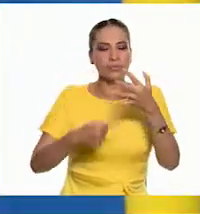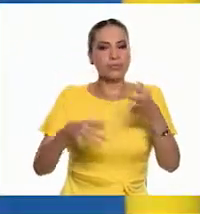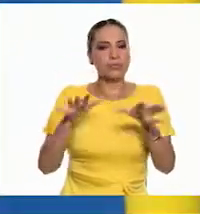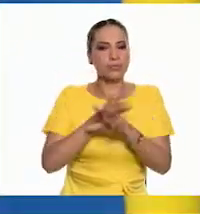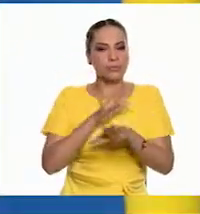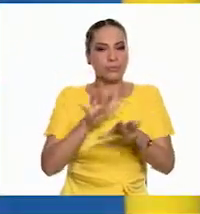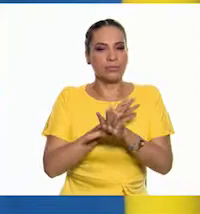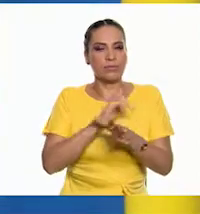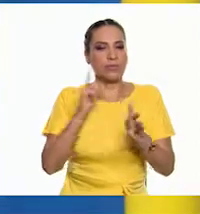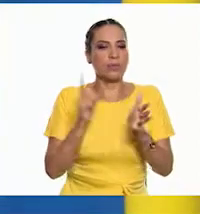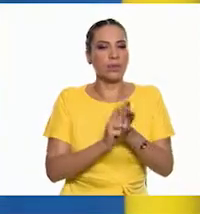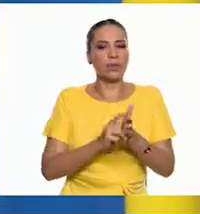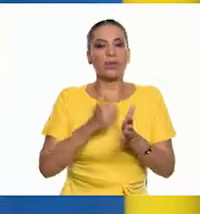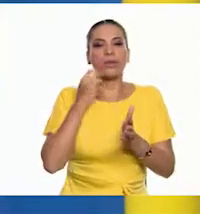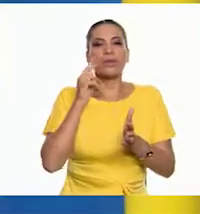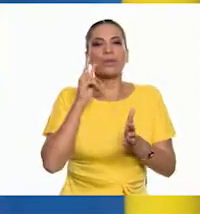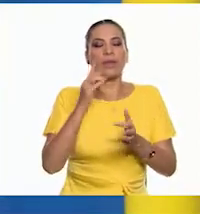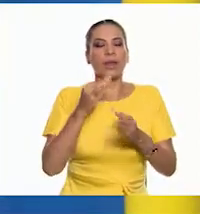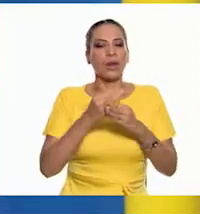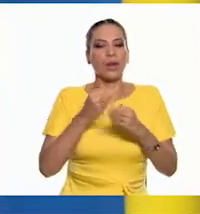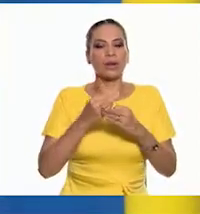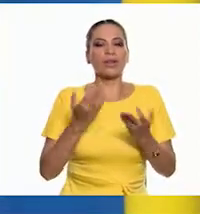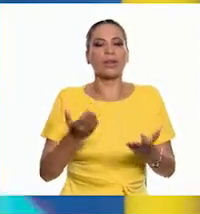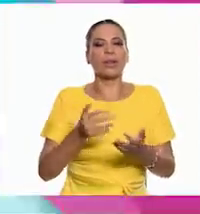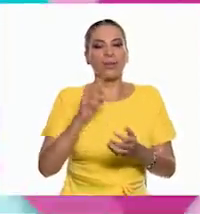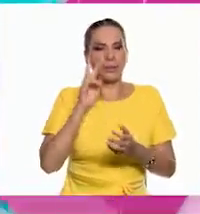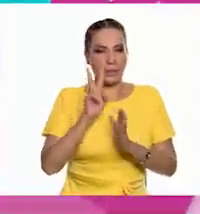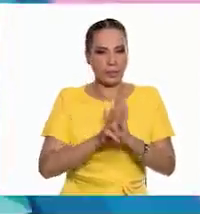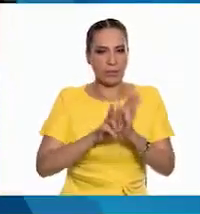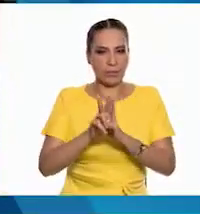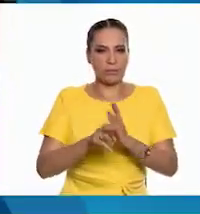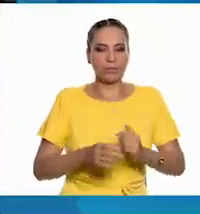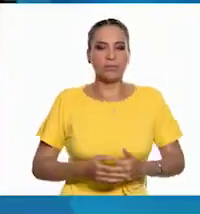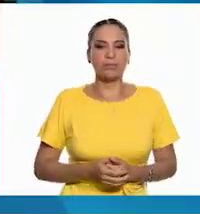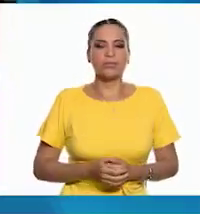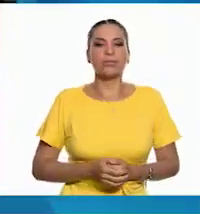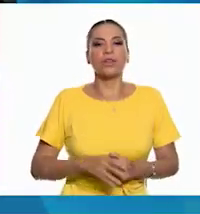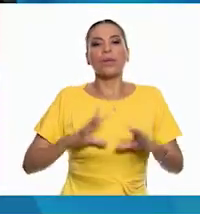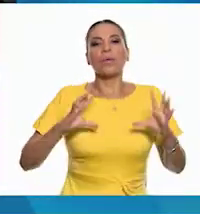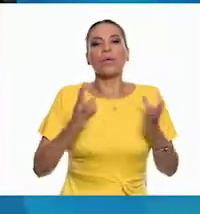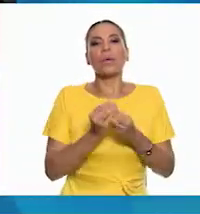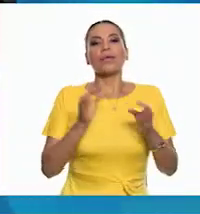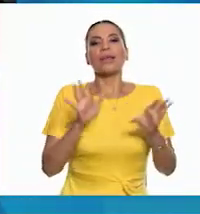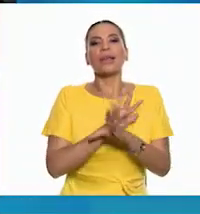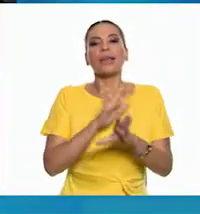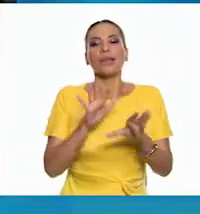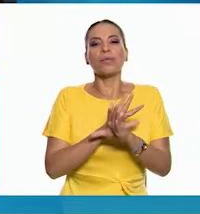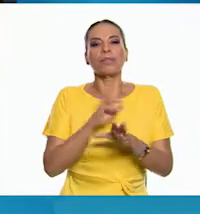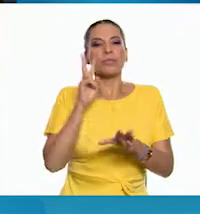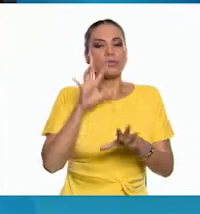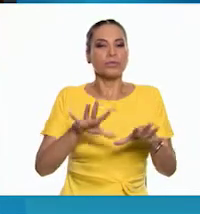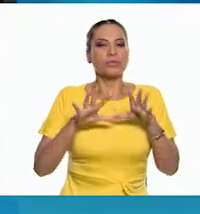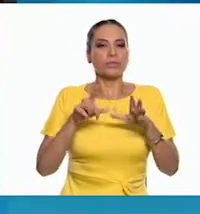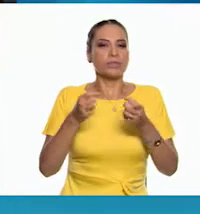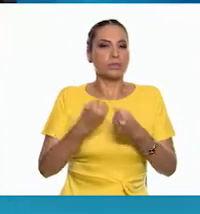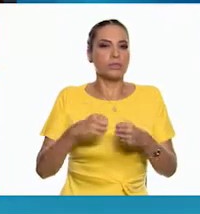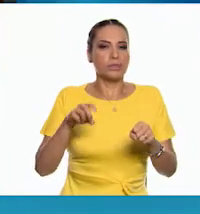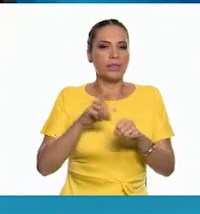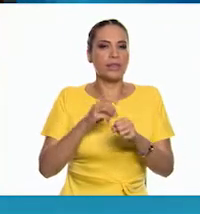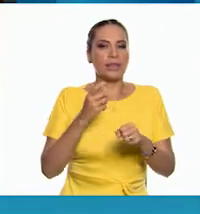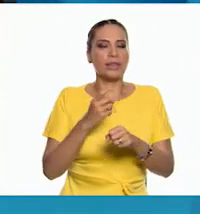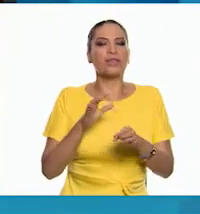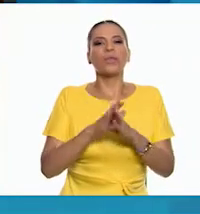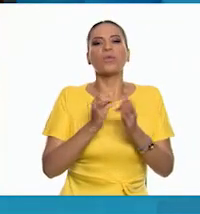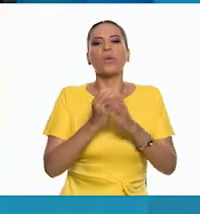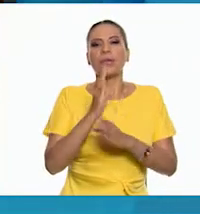reformas. ¿Qué les parece si lo hacemos a través del siguiente video? Aunque el conjunto de reformas impactaron a la sociedad novohispana a